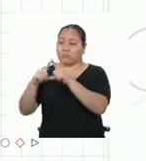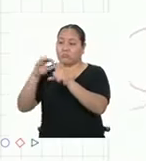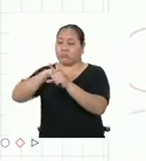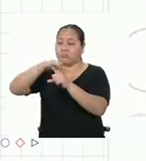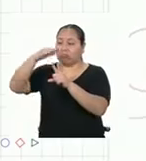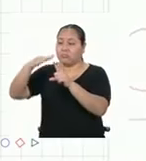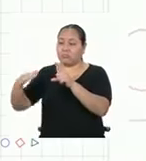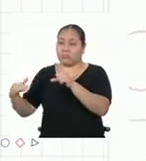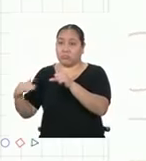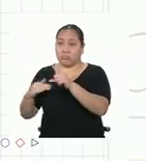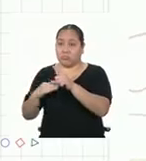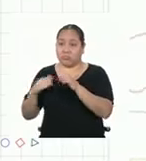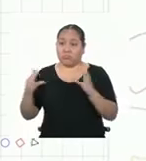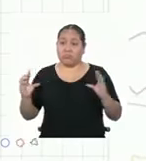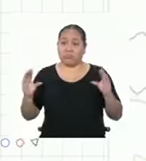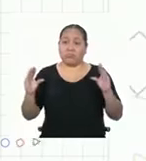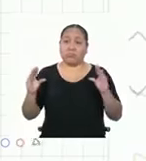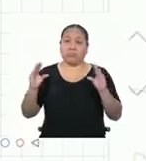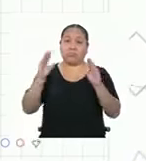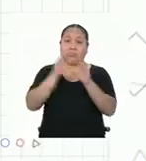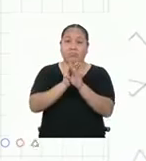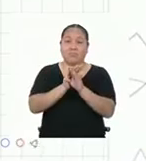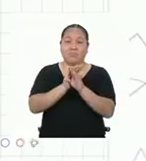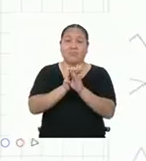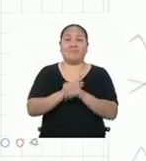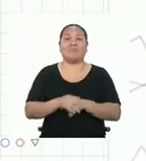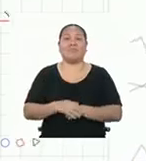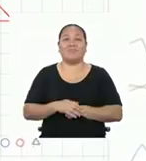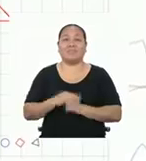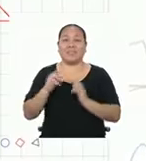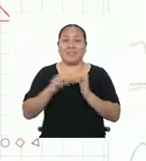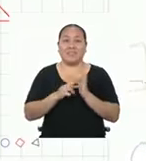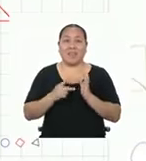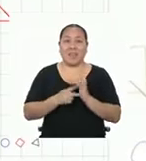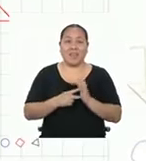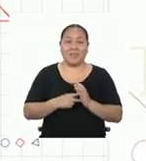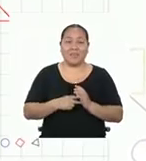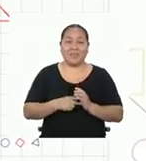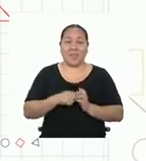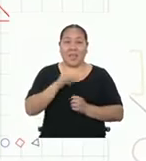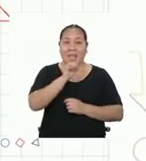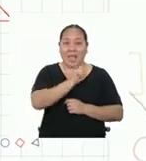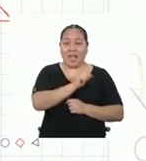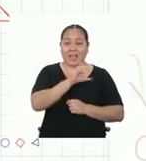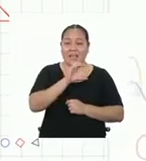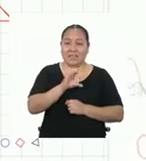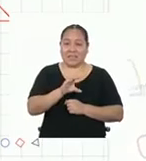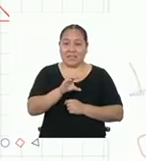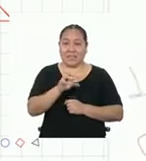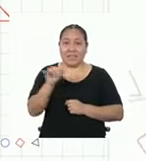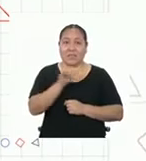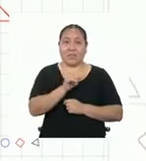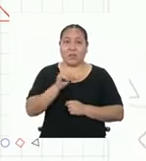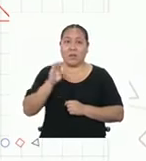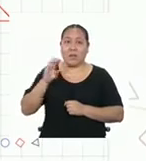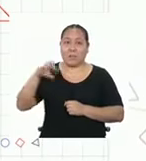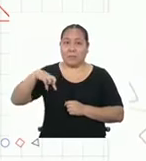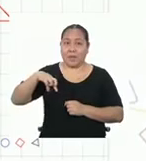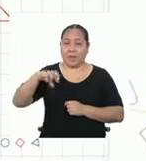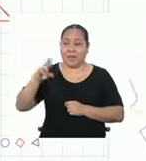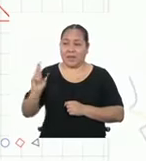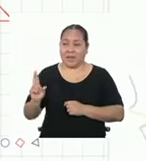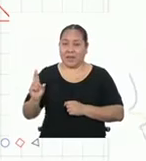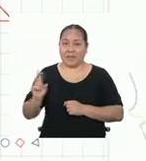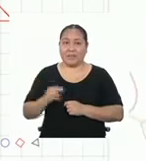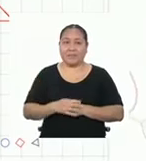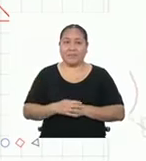son congruentes Es decir, se debe cumplir que el segmento AC es congruente al segmento PR